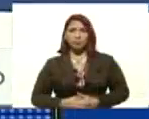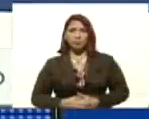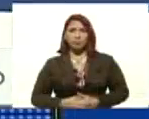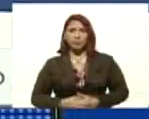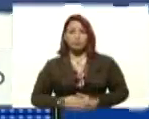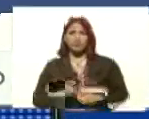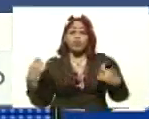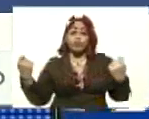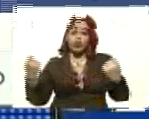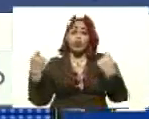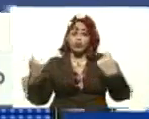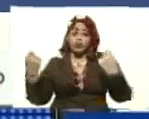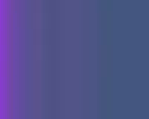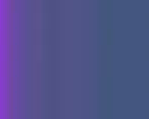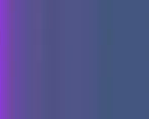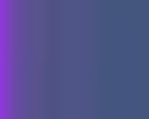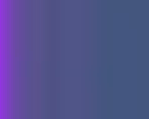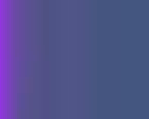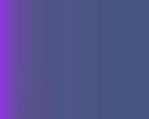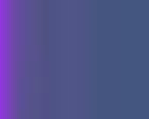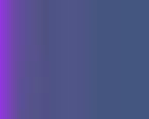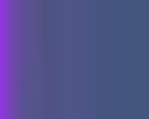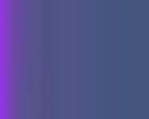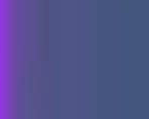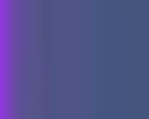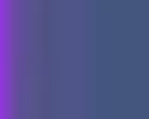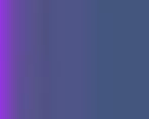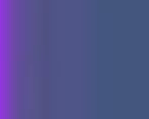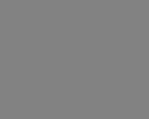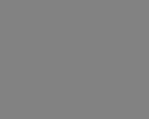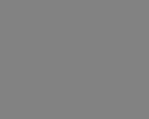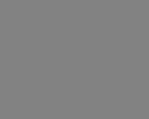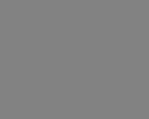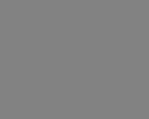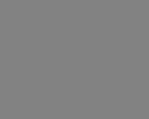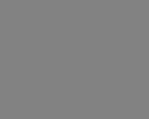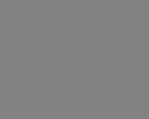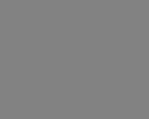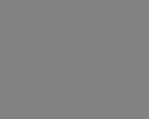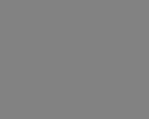promovido en los medios, pero sobre todo en las redes sociales.